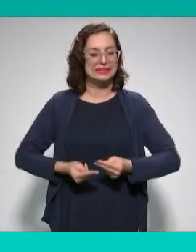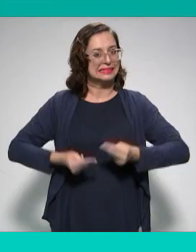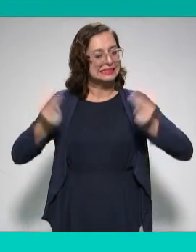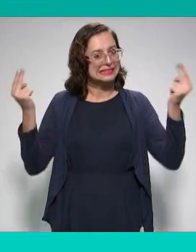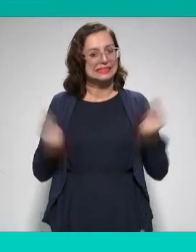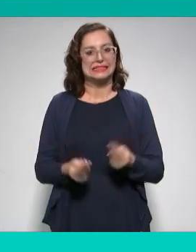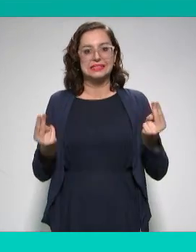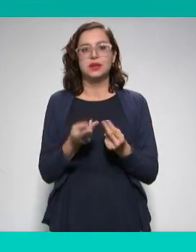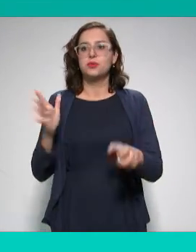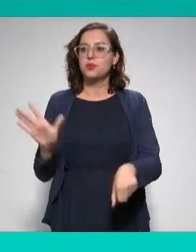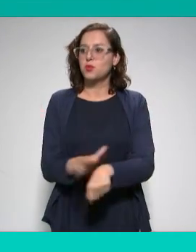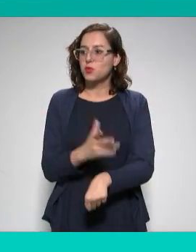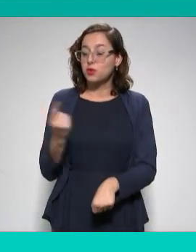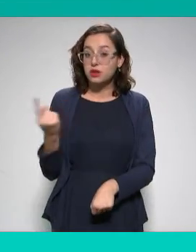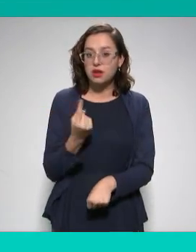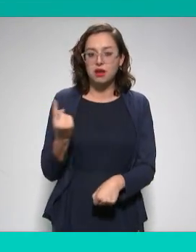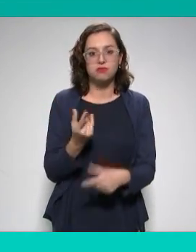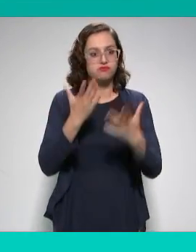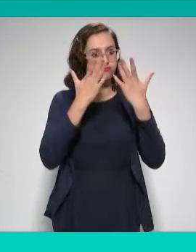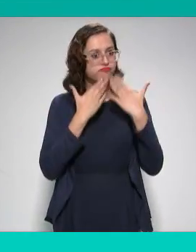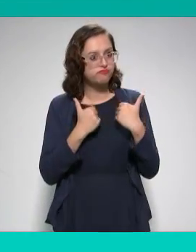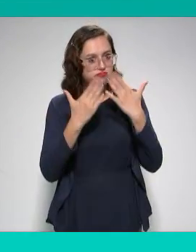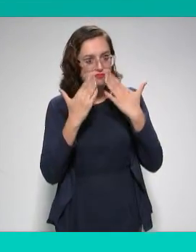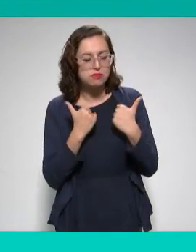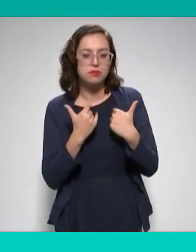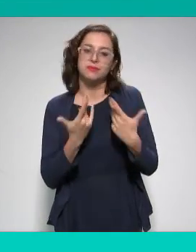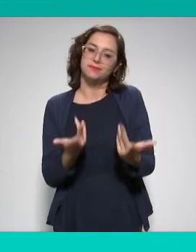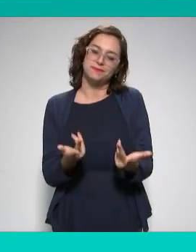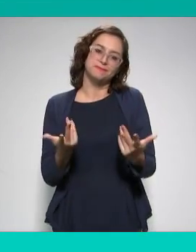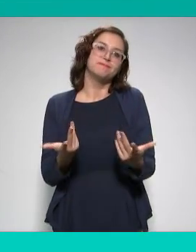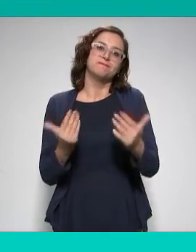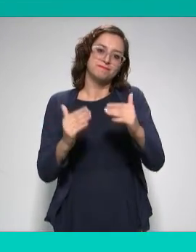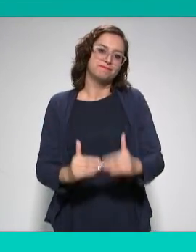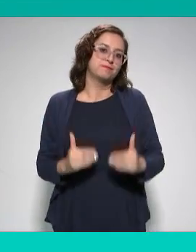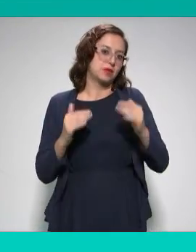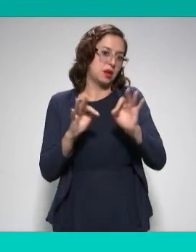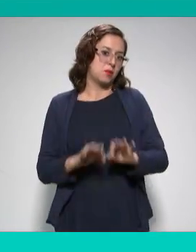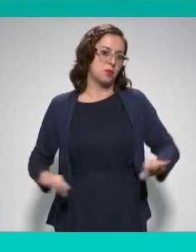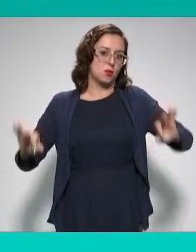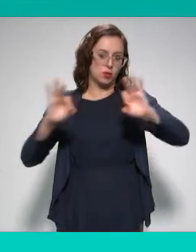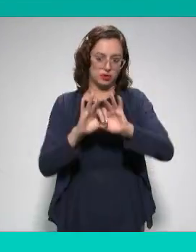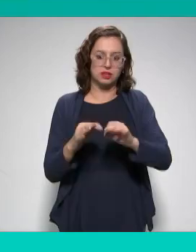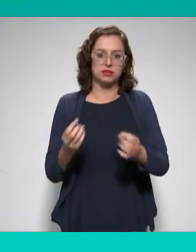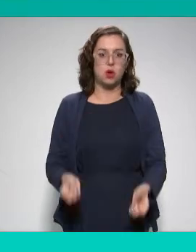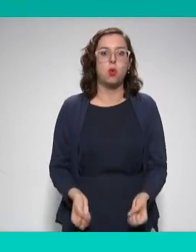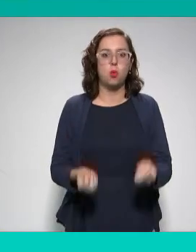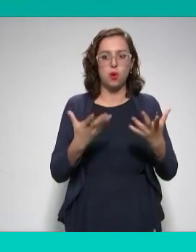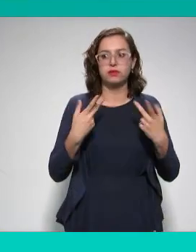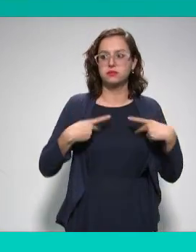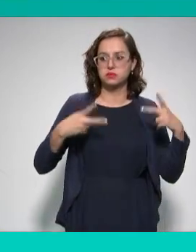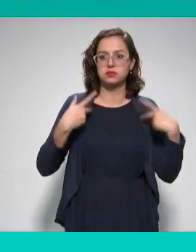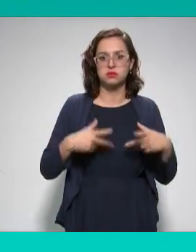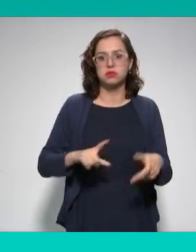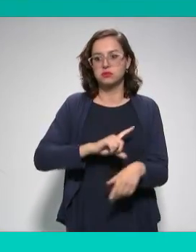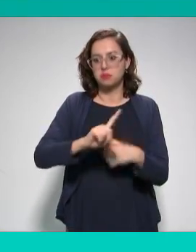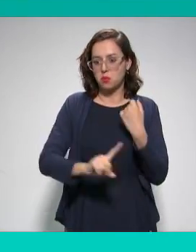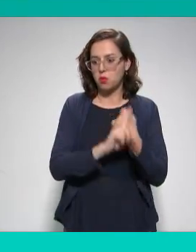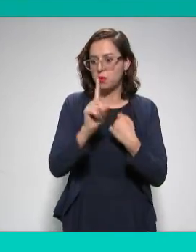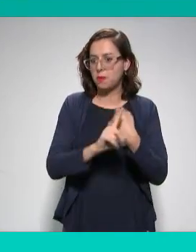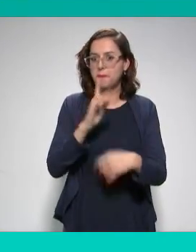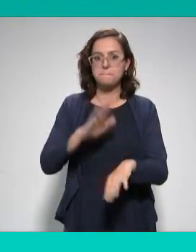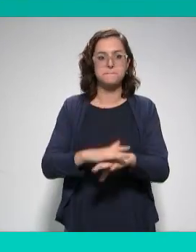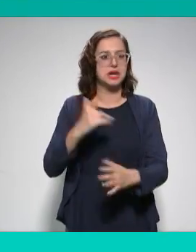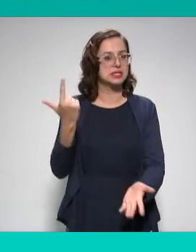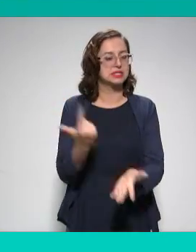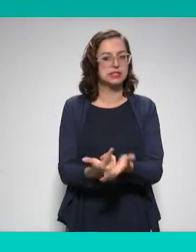puesto que sin duda es relevante e indispensable para tomar decisiones sobre la forma en que se enfrentará una de las